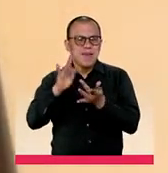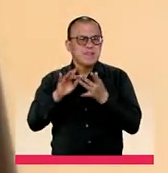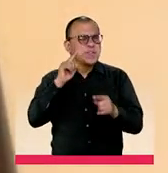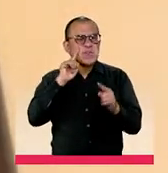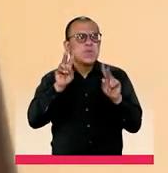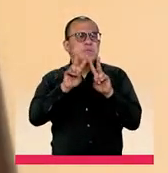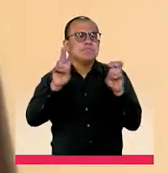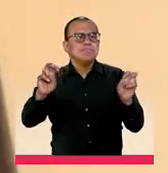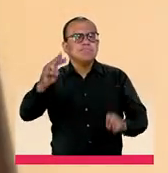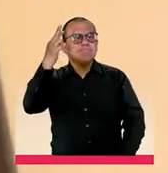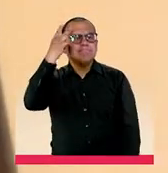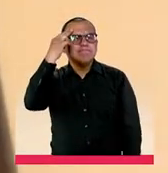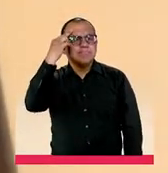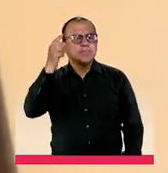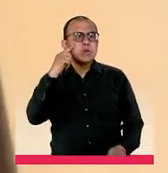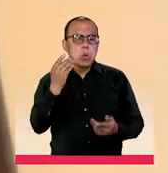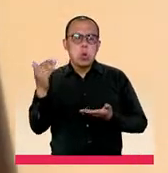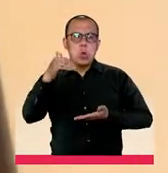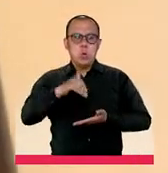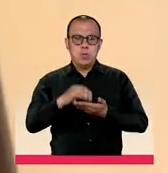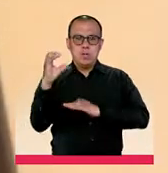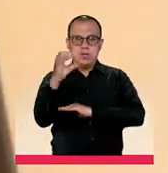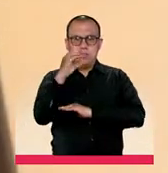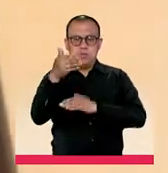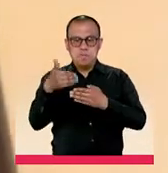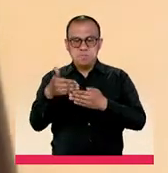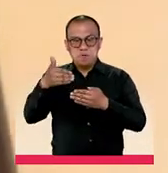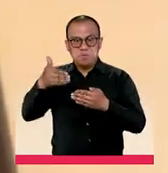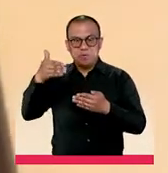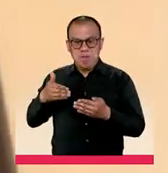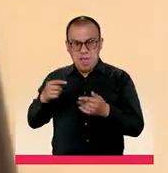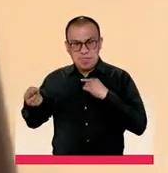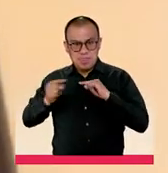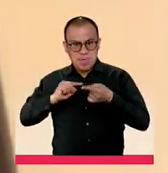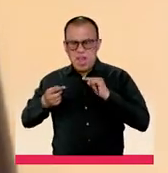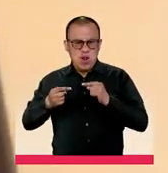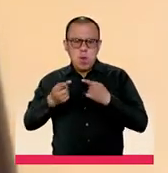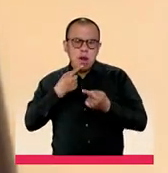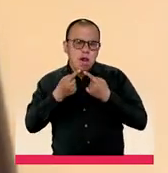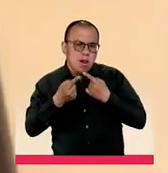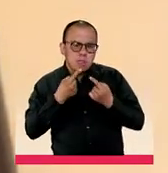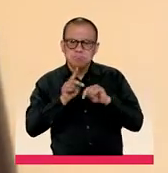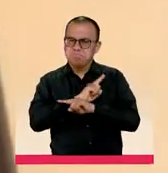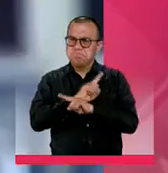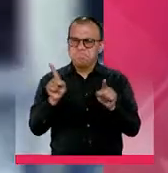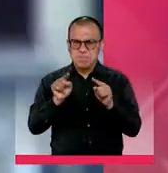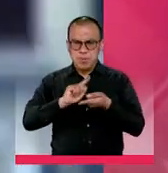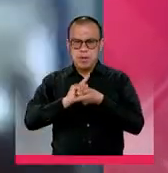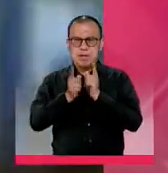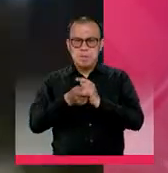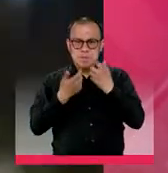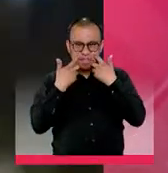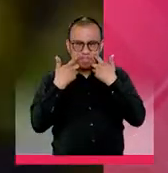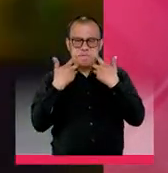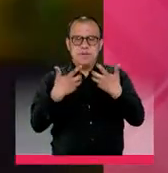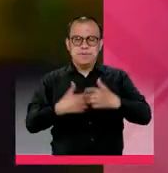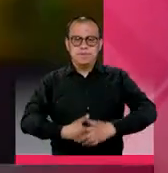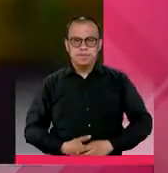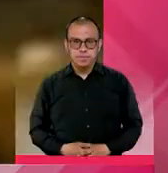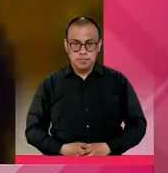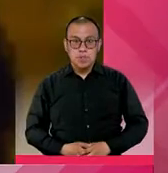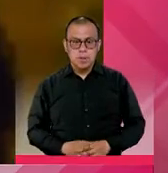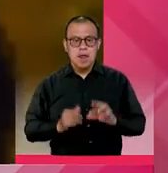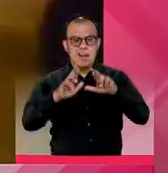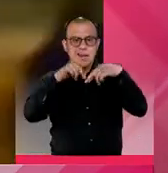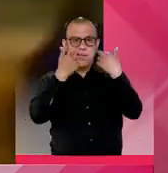lógica que ha devuelto al país a la negación del diálogo y a la estigmatización del que es diferente como un enemigo. Durante la audiencia